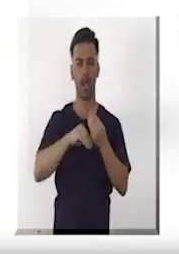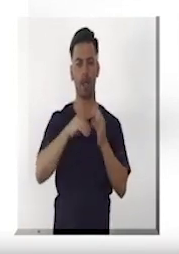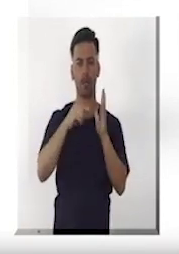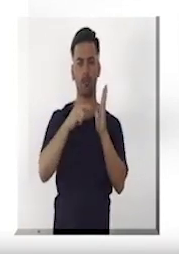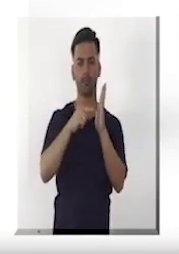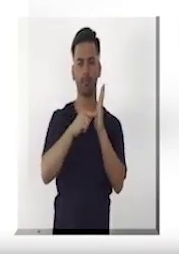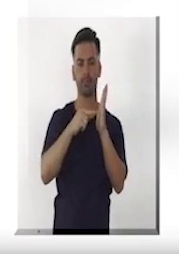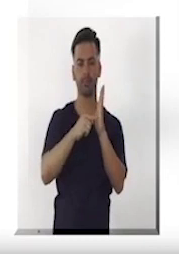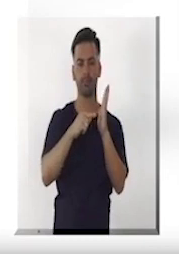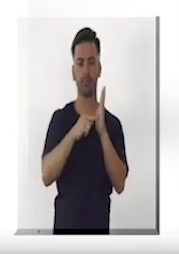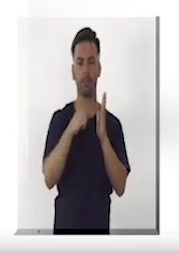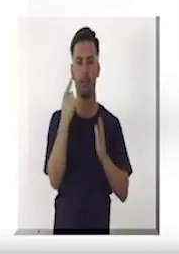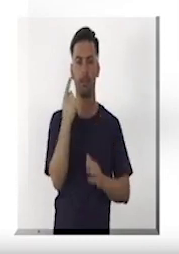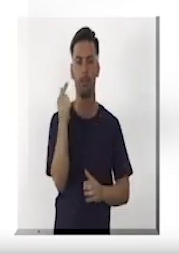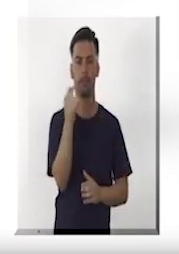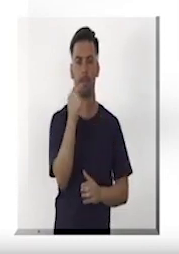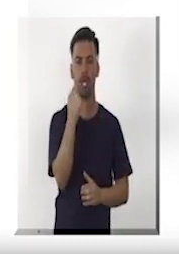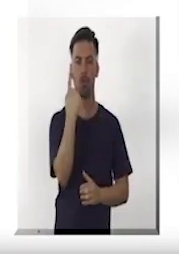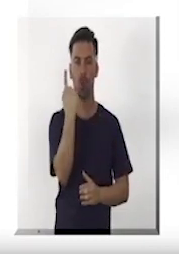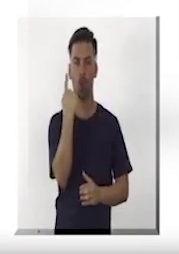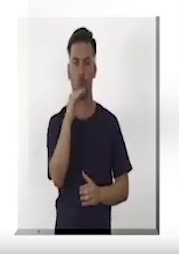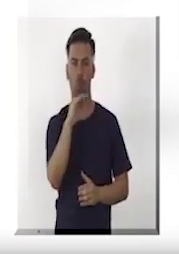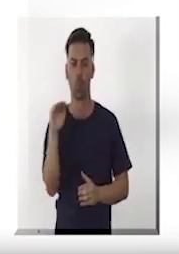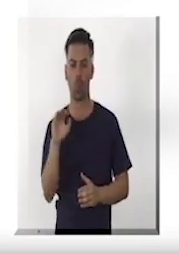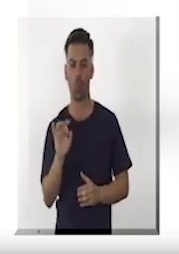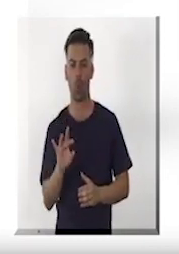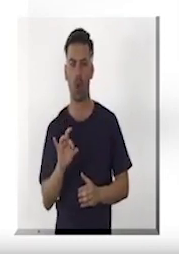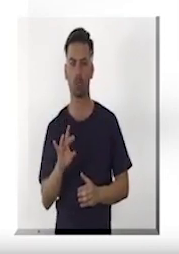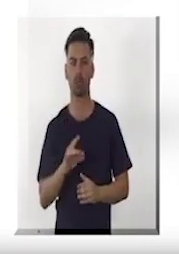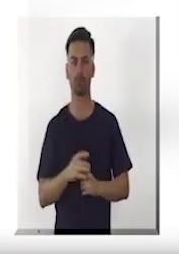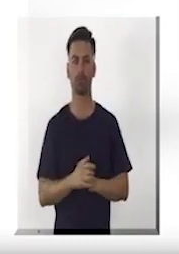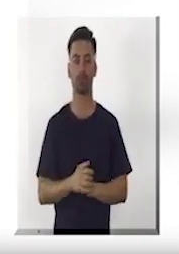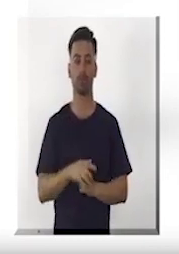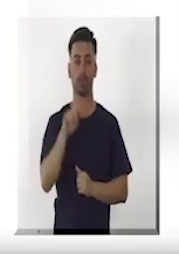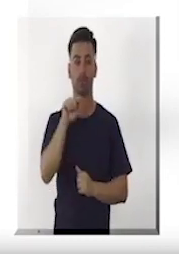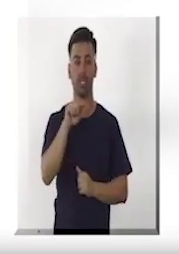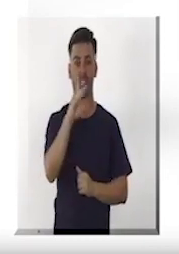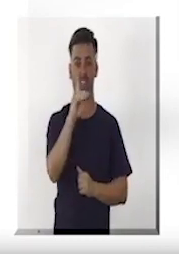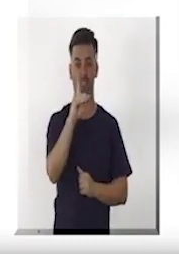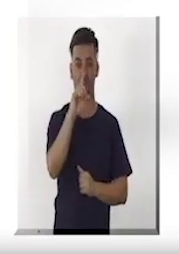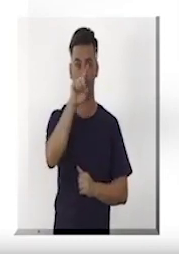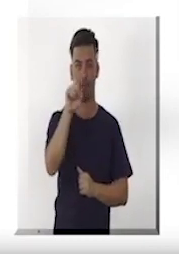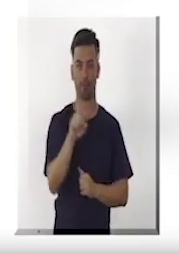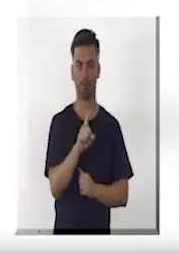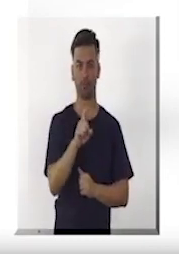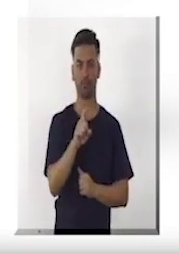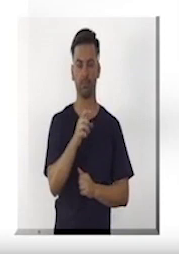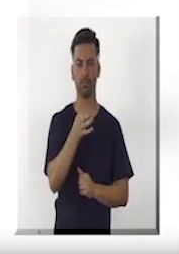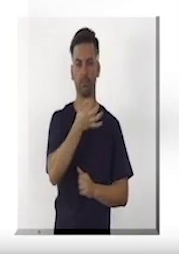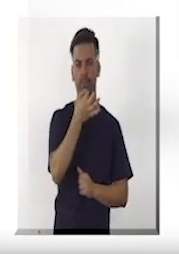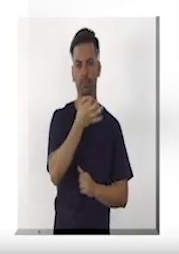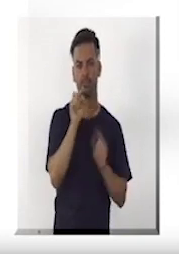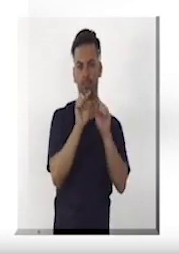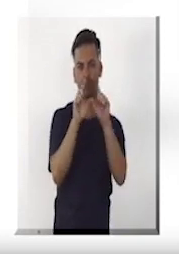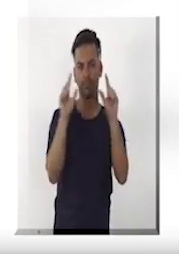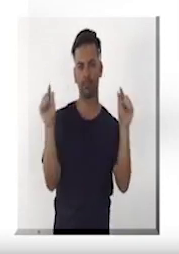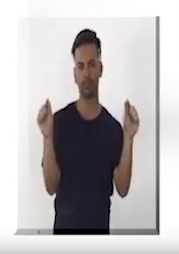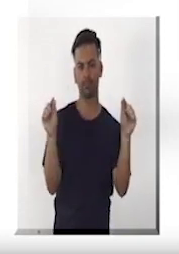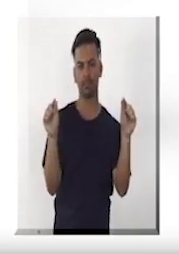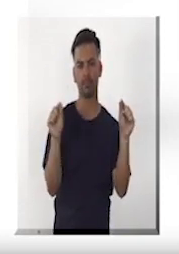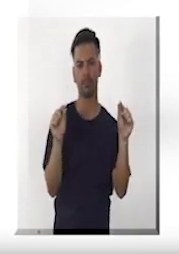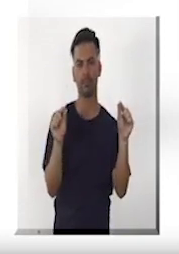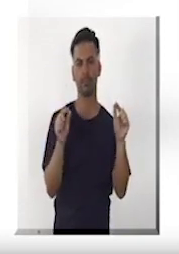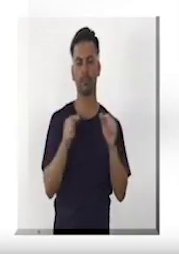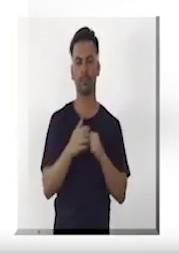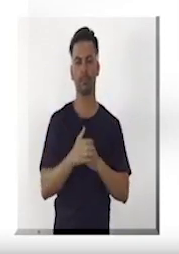el resultado. Miren en el inciso D. En el inciso D, la expresión